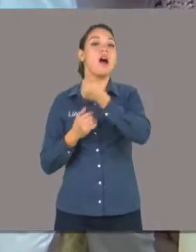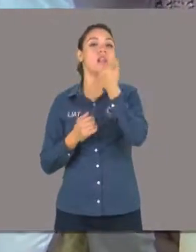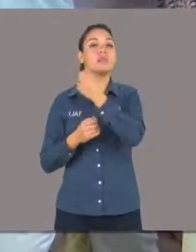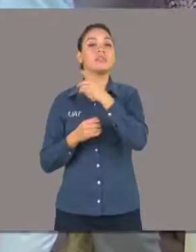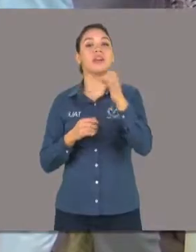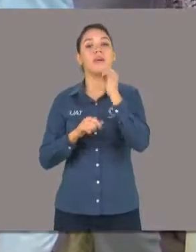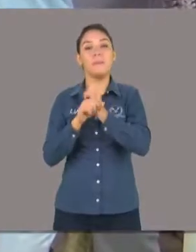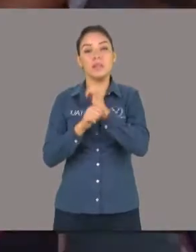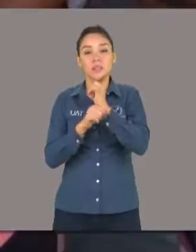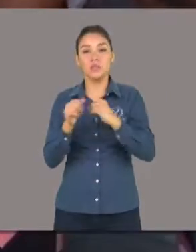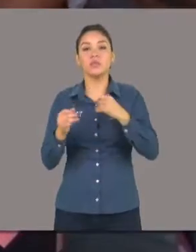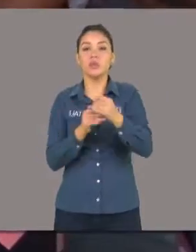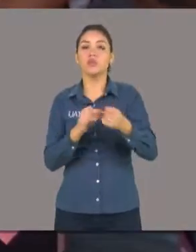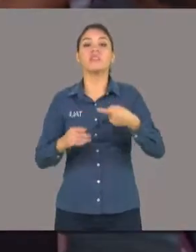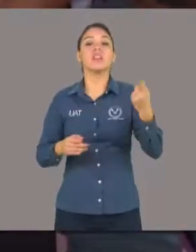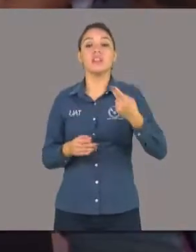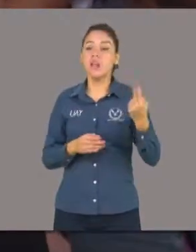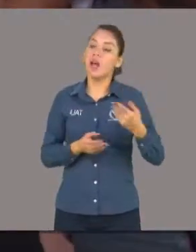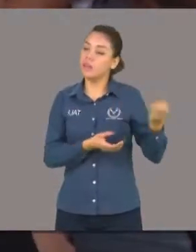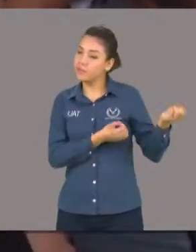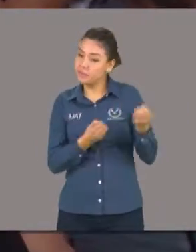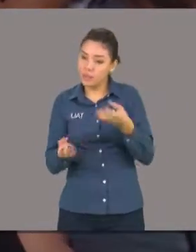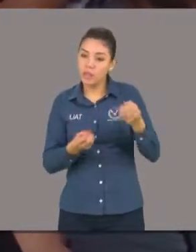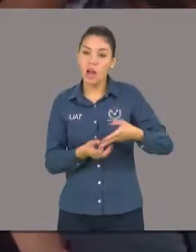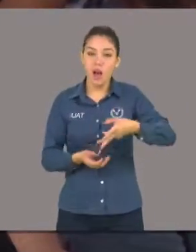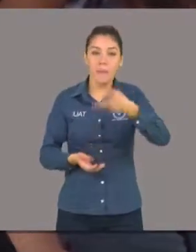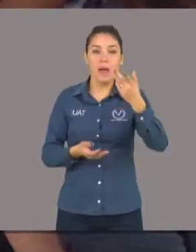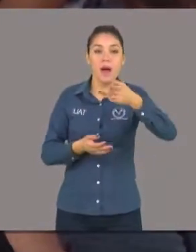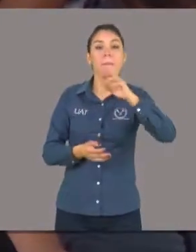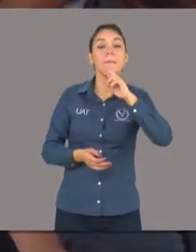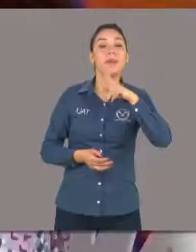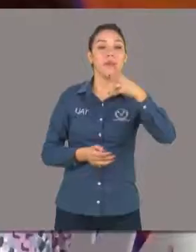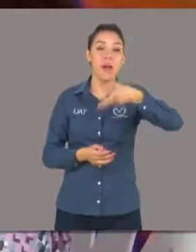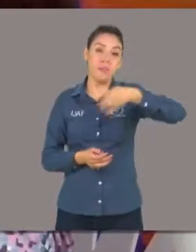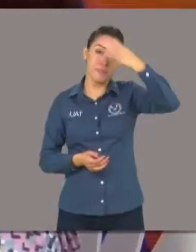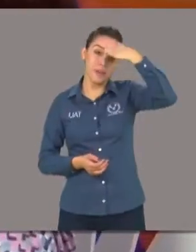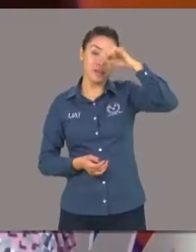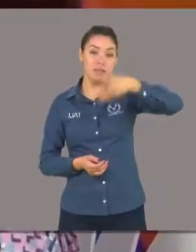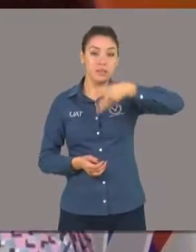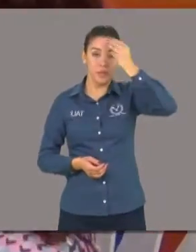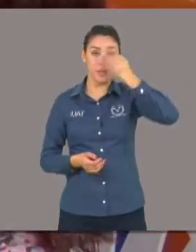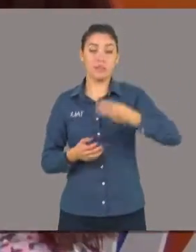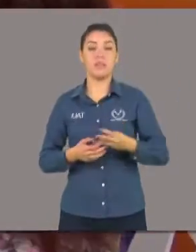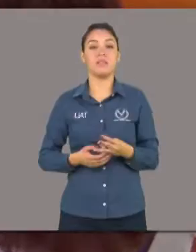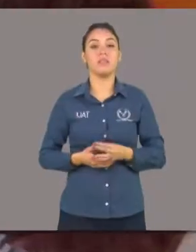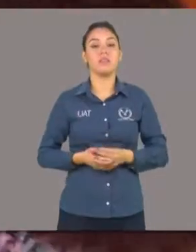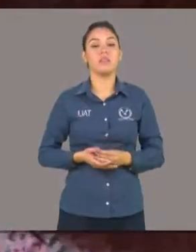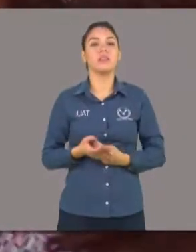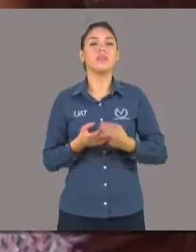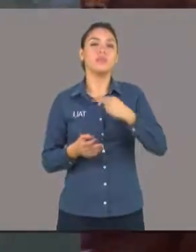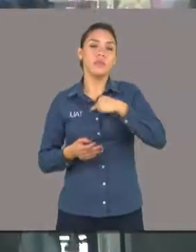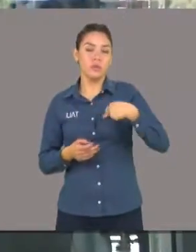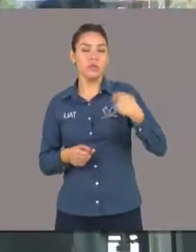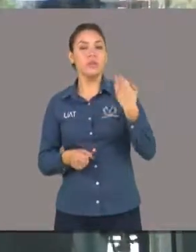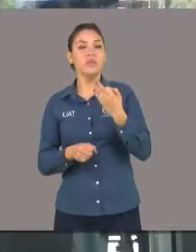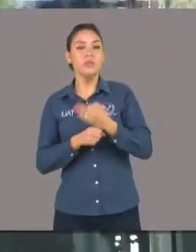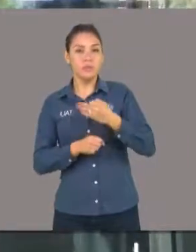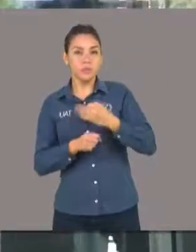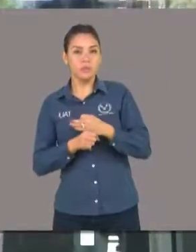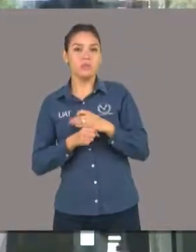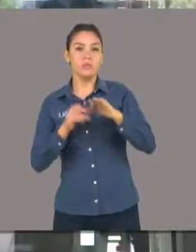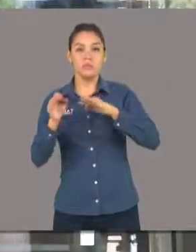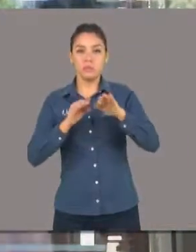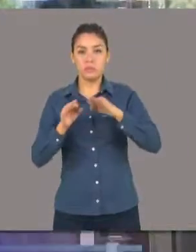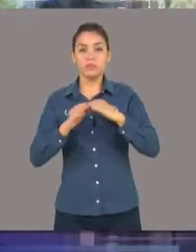catedráticos e investigadores todos los recursos institucionales porque ellos constituyen la razón de ser de esta unidad académica. Estamos trabajando